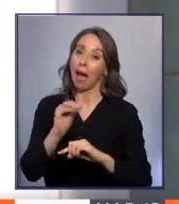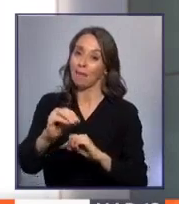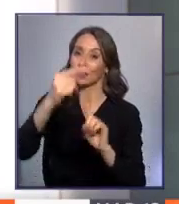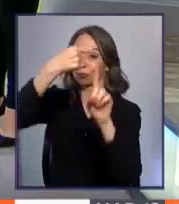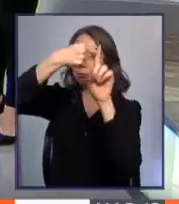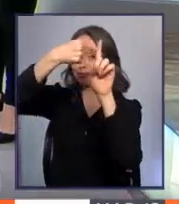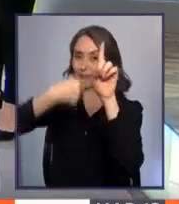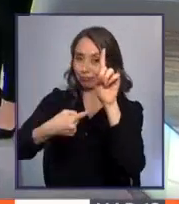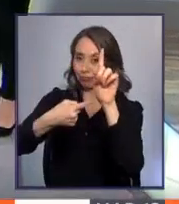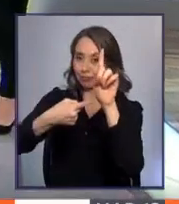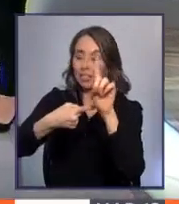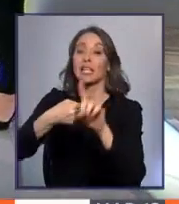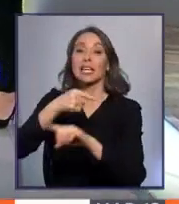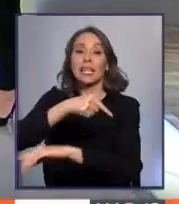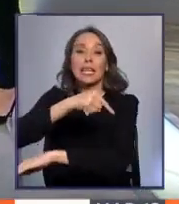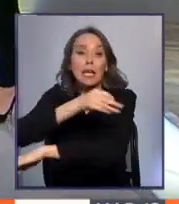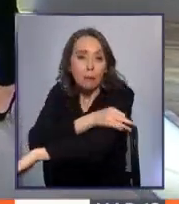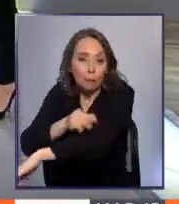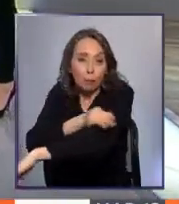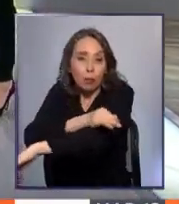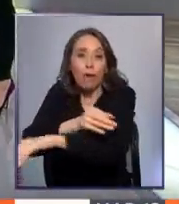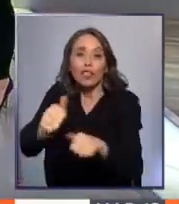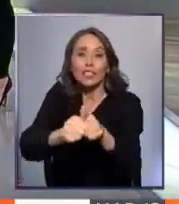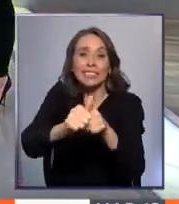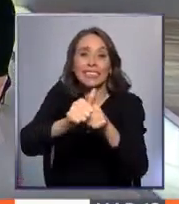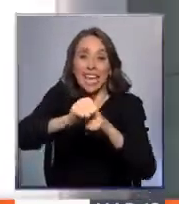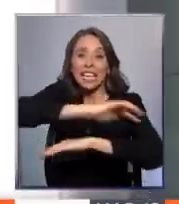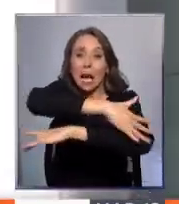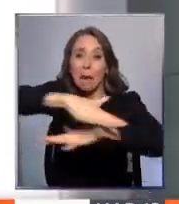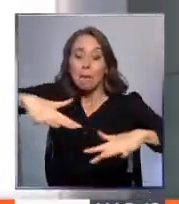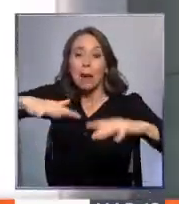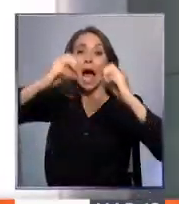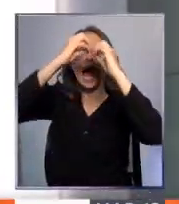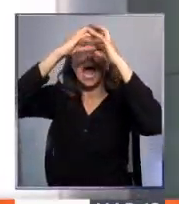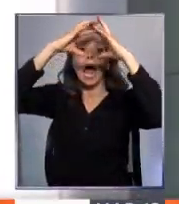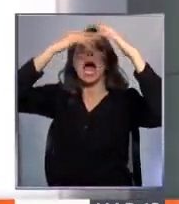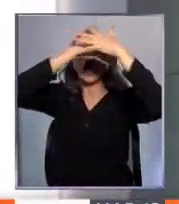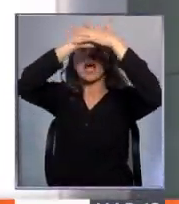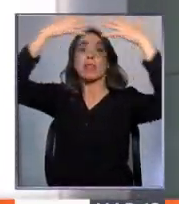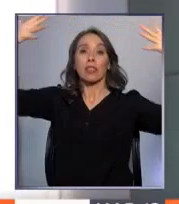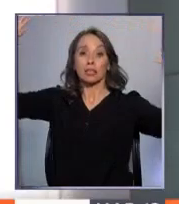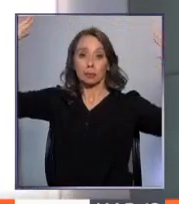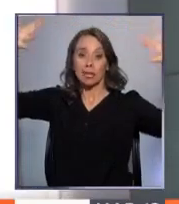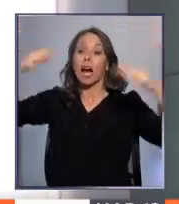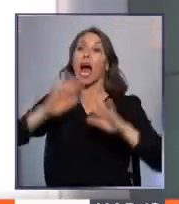costa también, porque hoy día había un día maravilloso, sí, despejado, con viento, pero esta condición